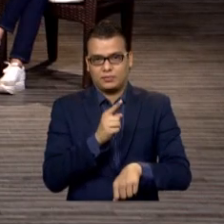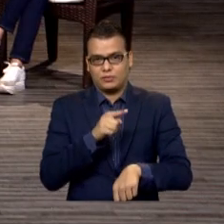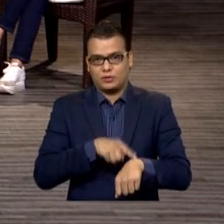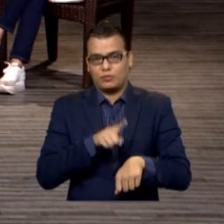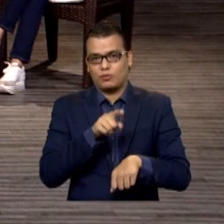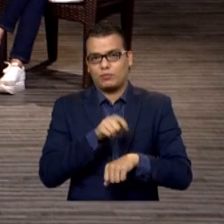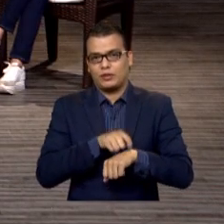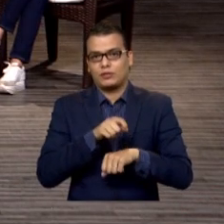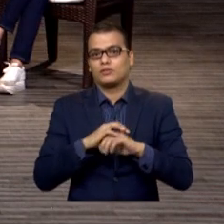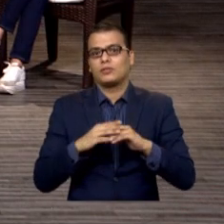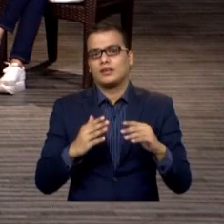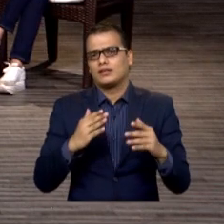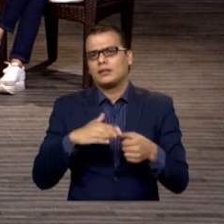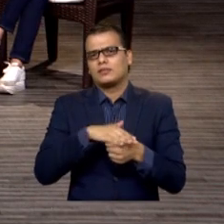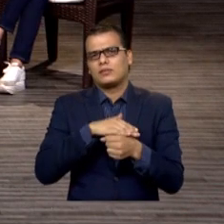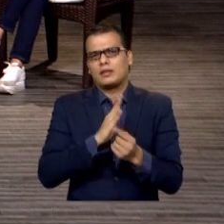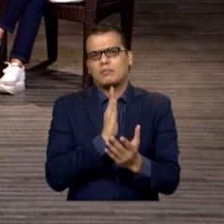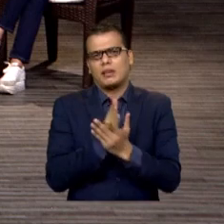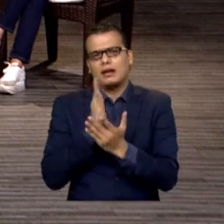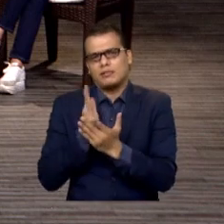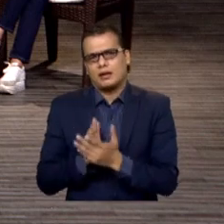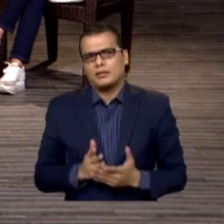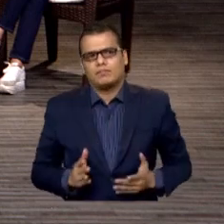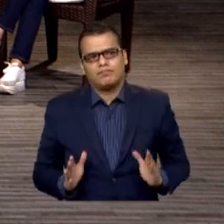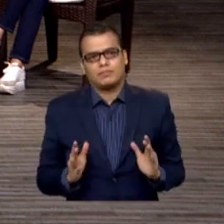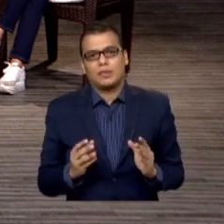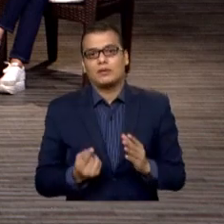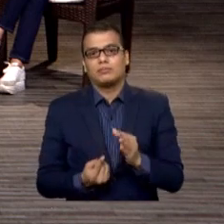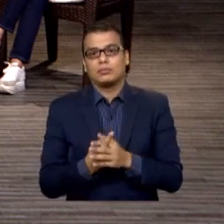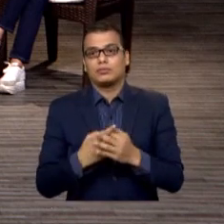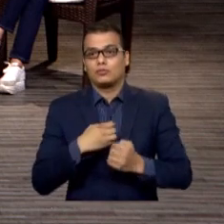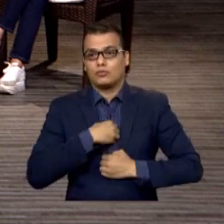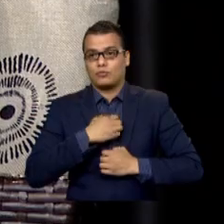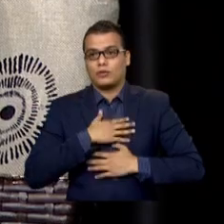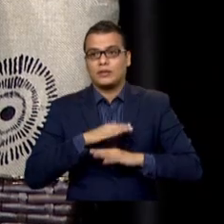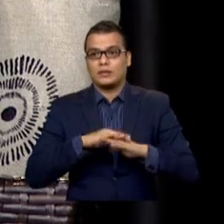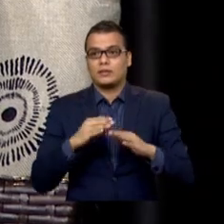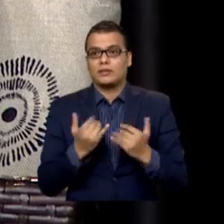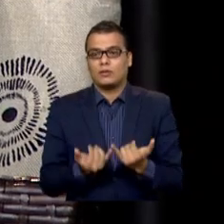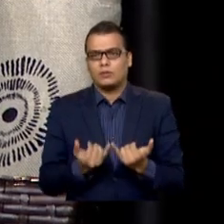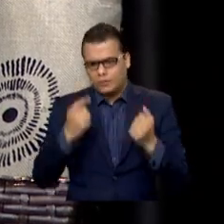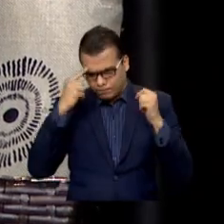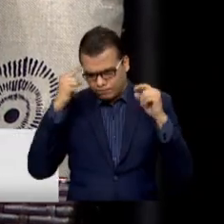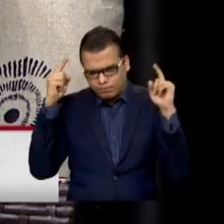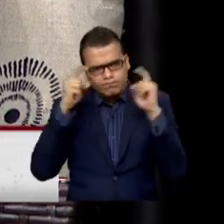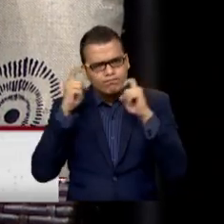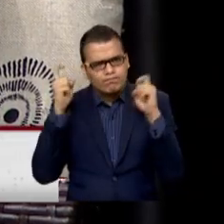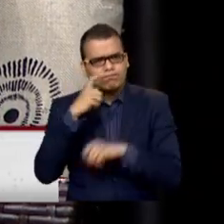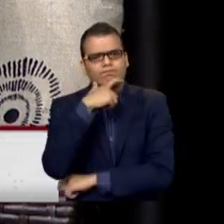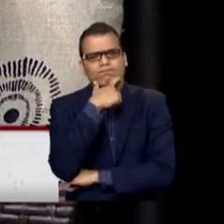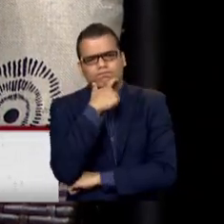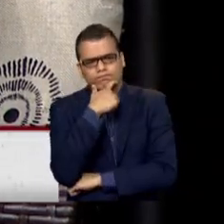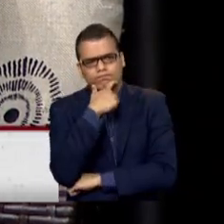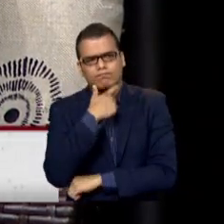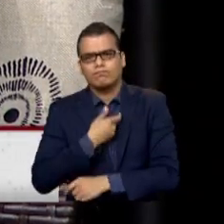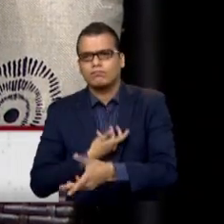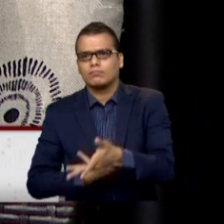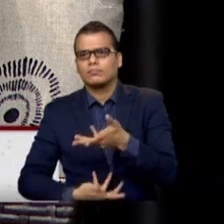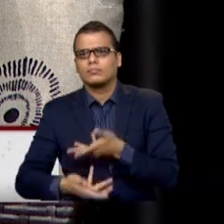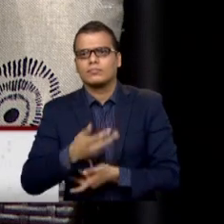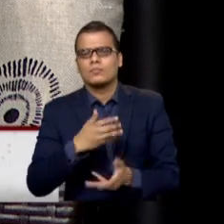las situaciones, por malas que sean, aparecen oportunidades, creo que es el momento de pensar entre todos cómo